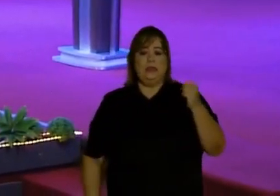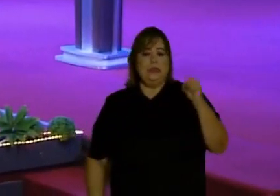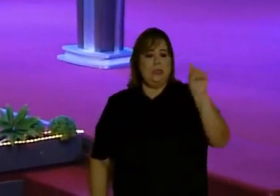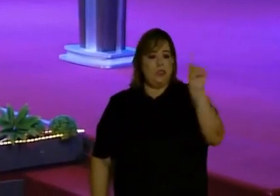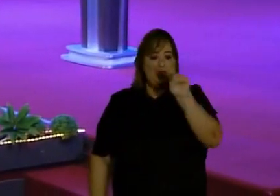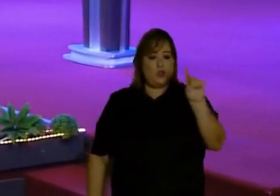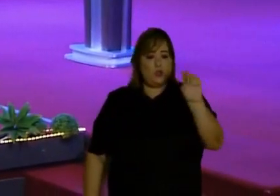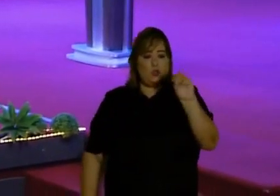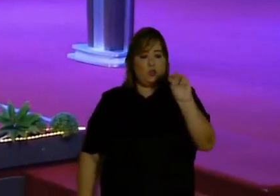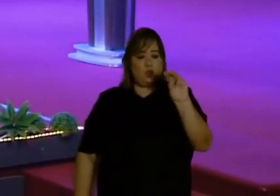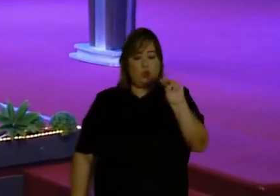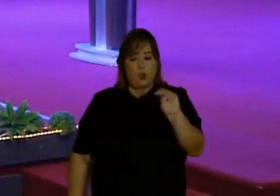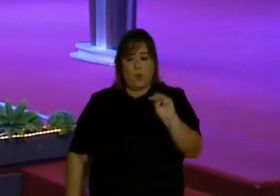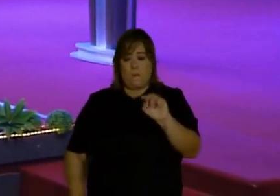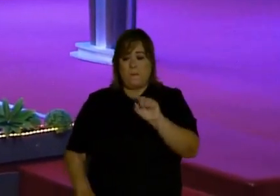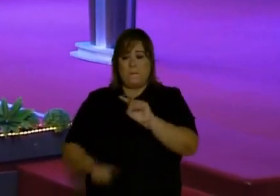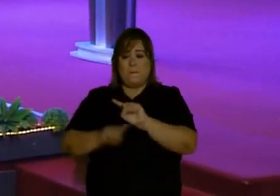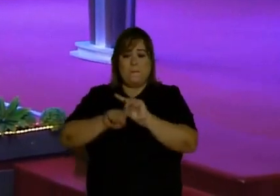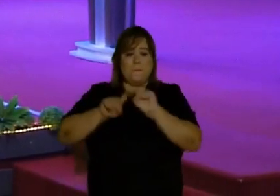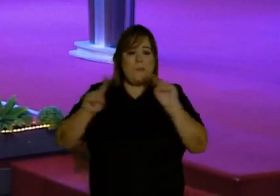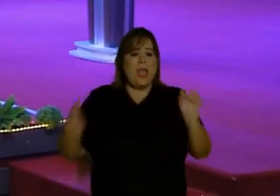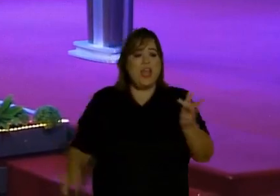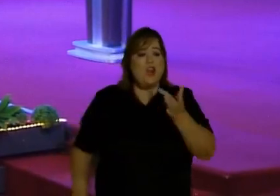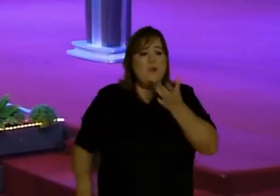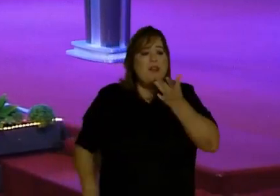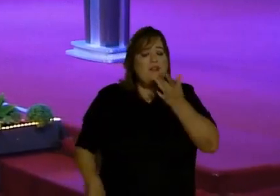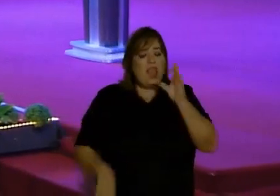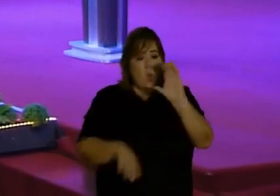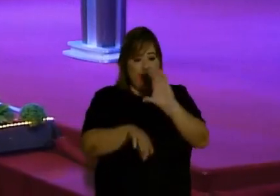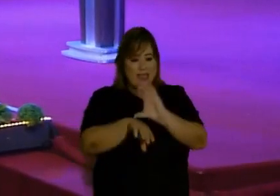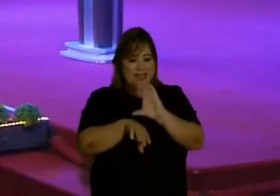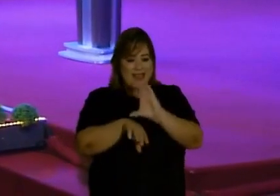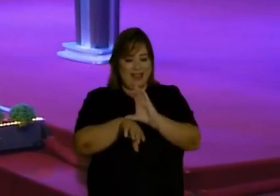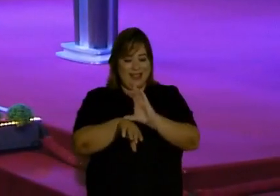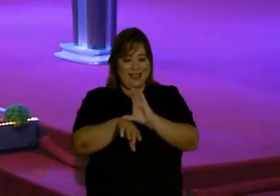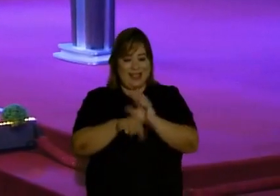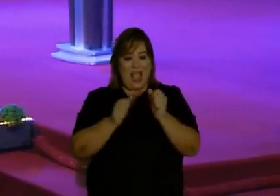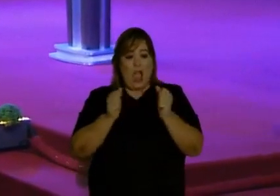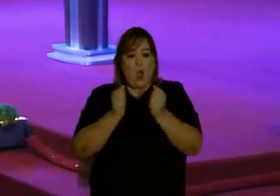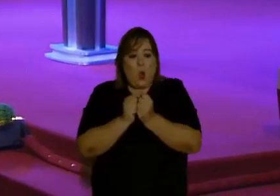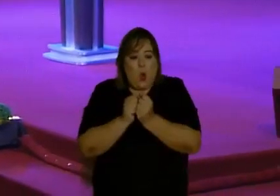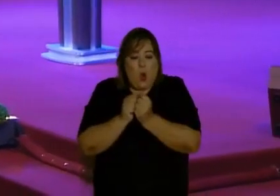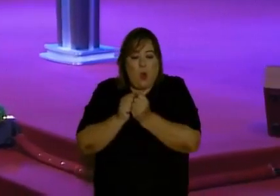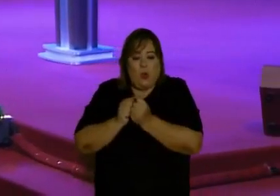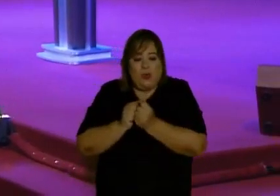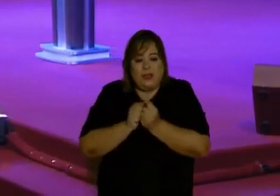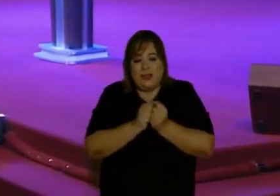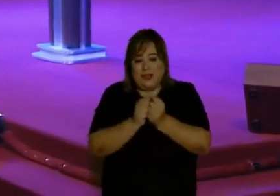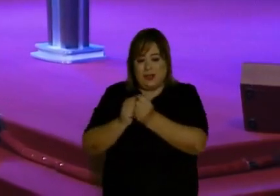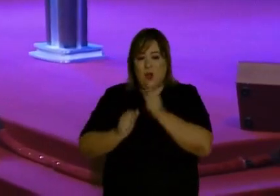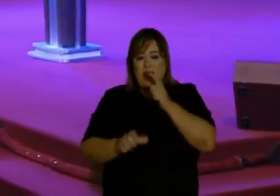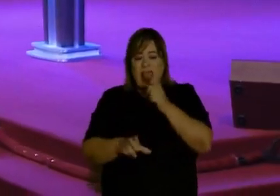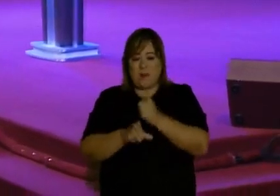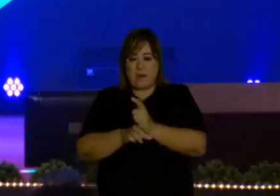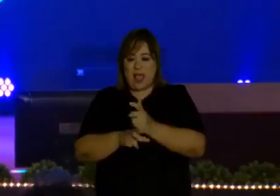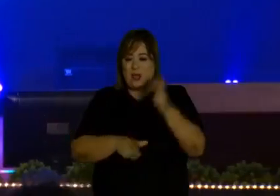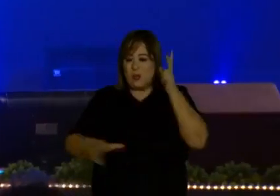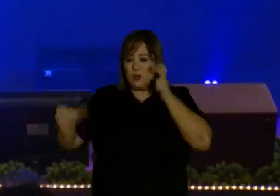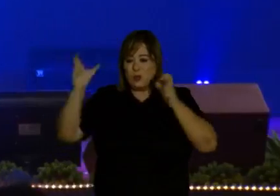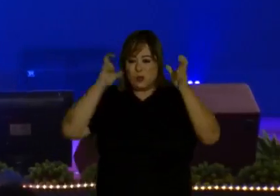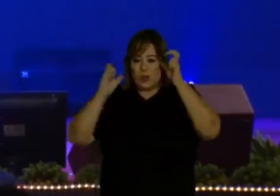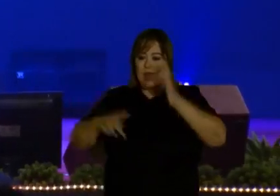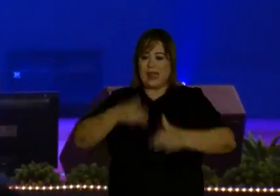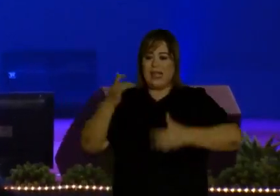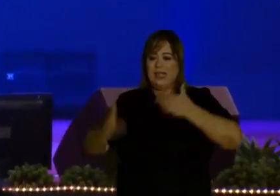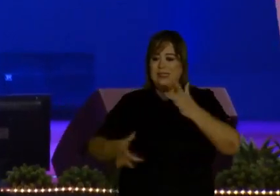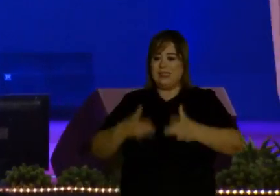nada como congregarnos, como levantar mano santa. Cuando usted ve a su hermano danzando, cantando, escuchar, sentir esa